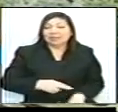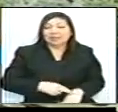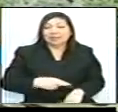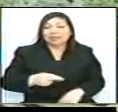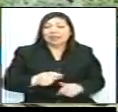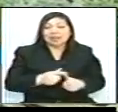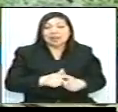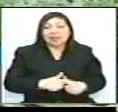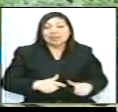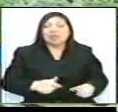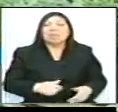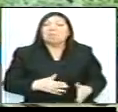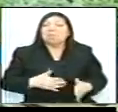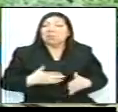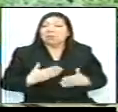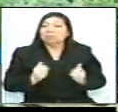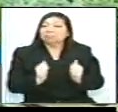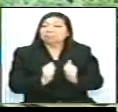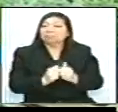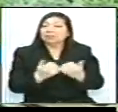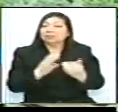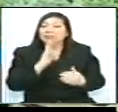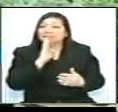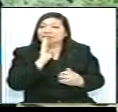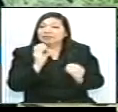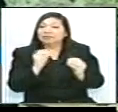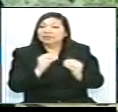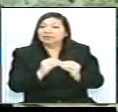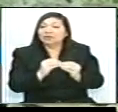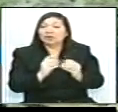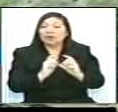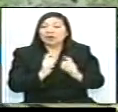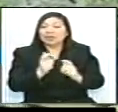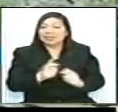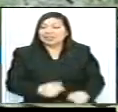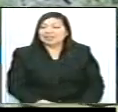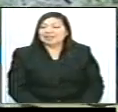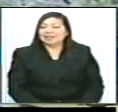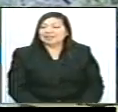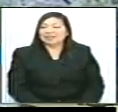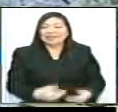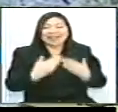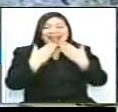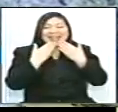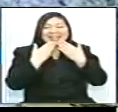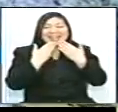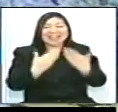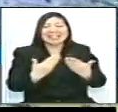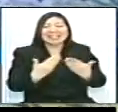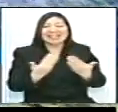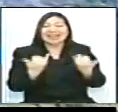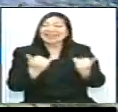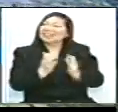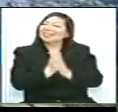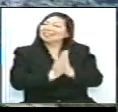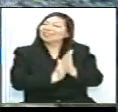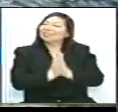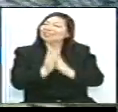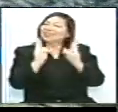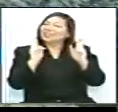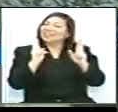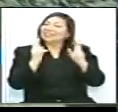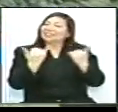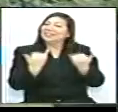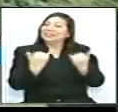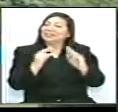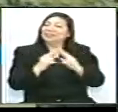regionales y locales, podamos establecer este diálogo con nuestro Congreso de la República. Muchas gracias y les deseamos éxitos en